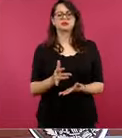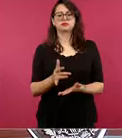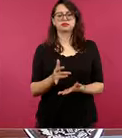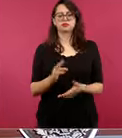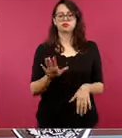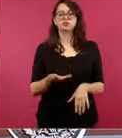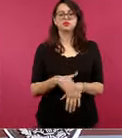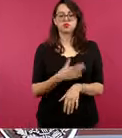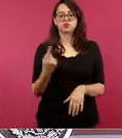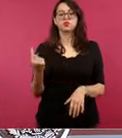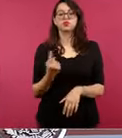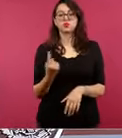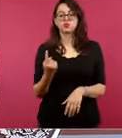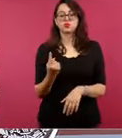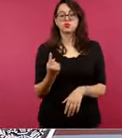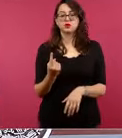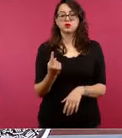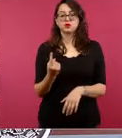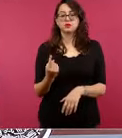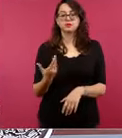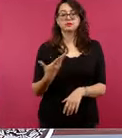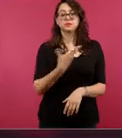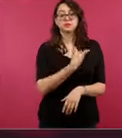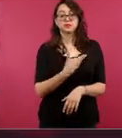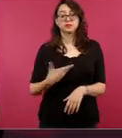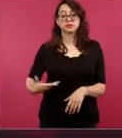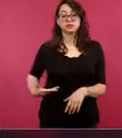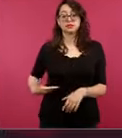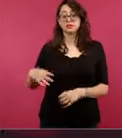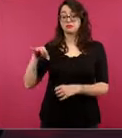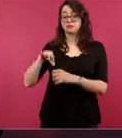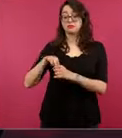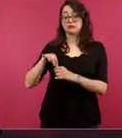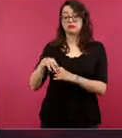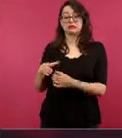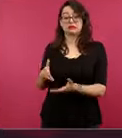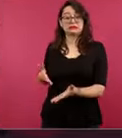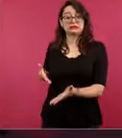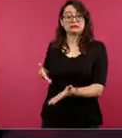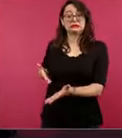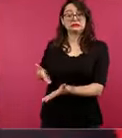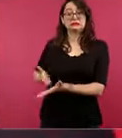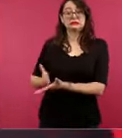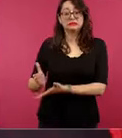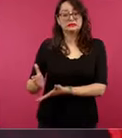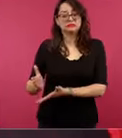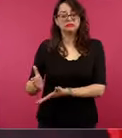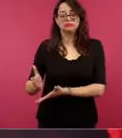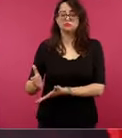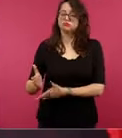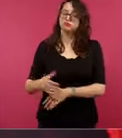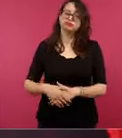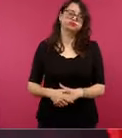un presidente, si se mete, yo lo padecí.